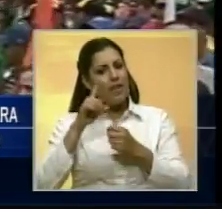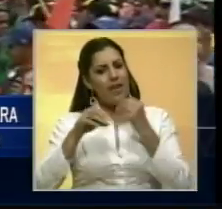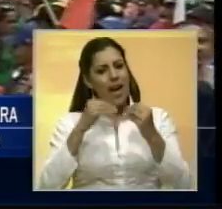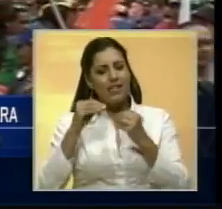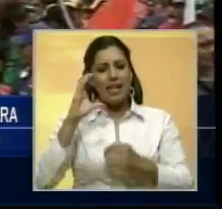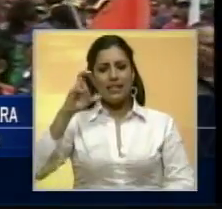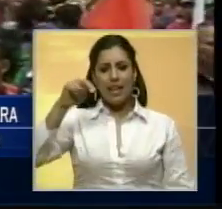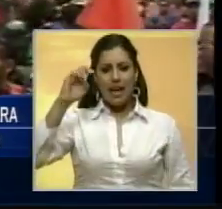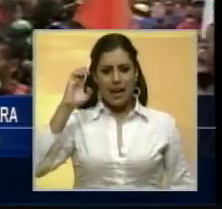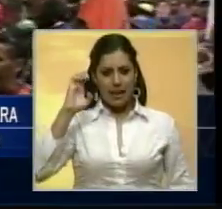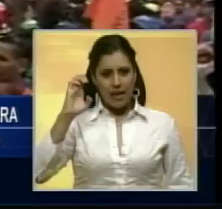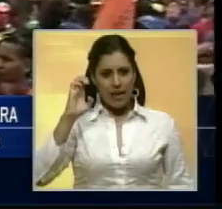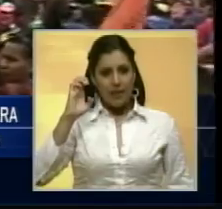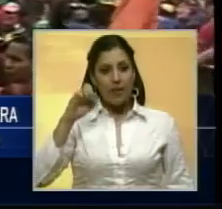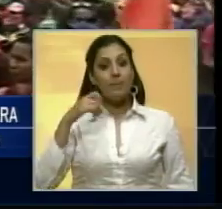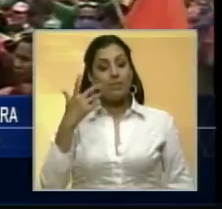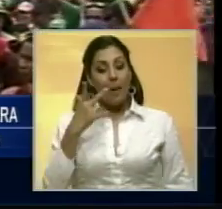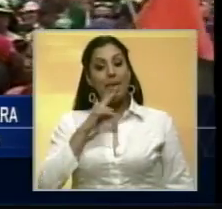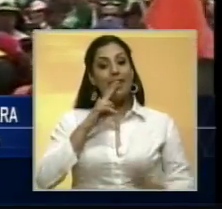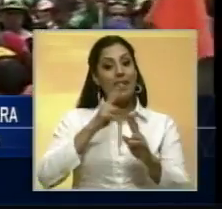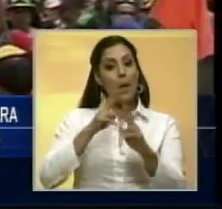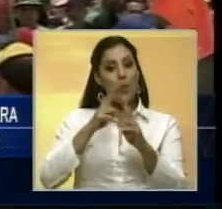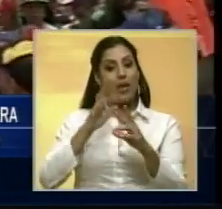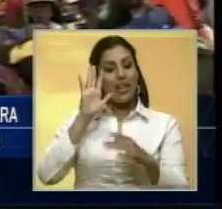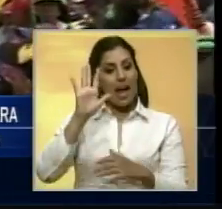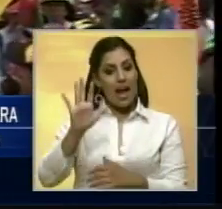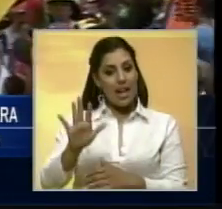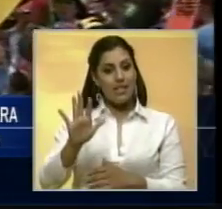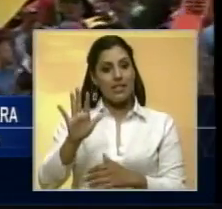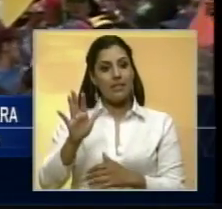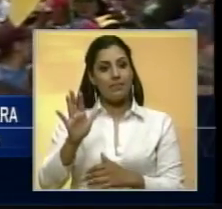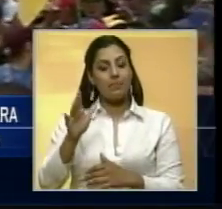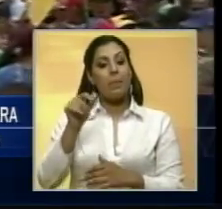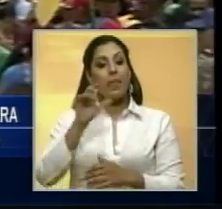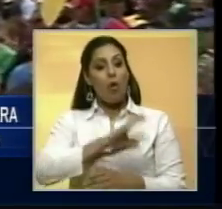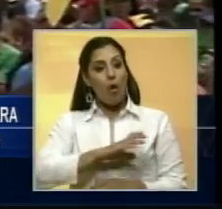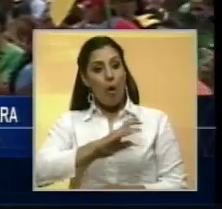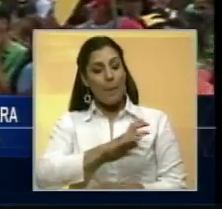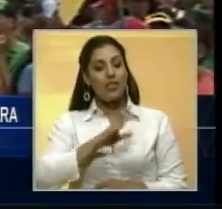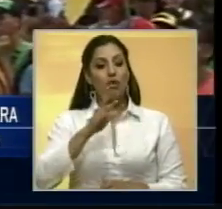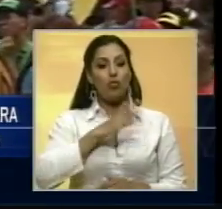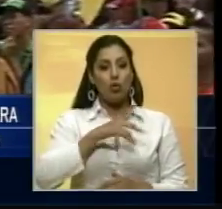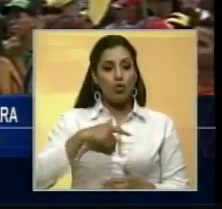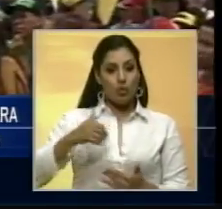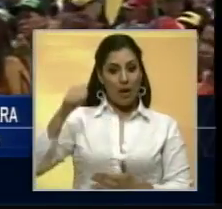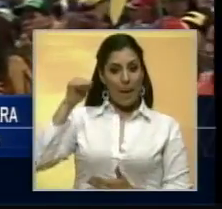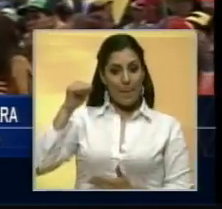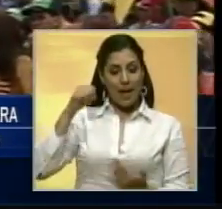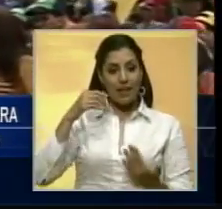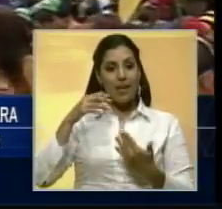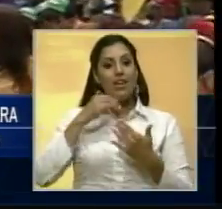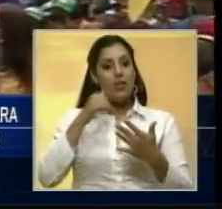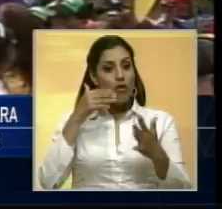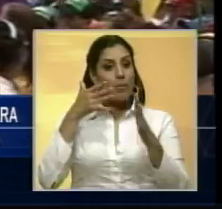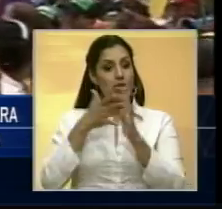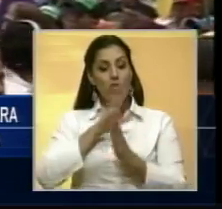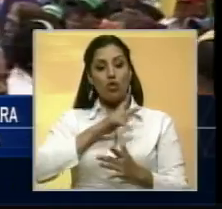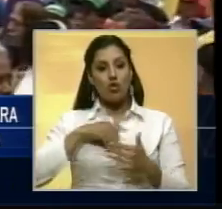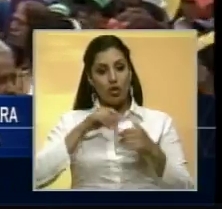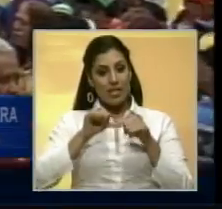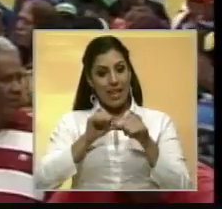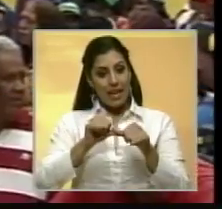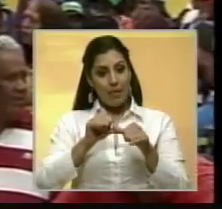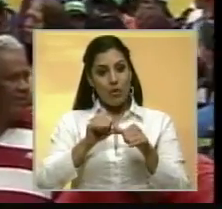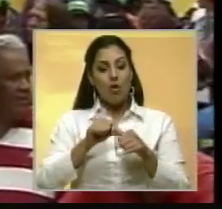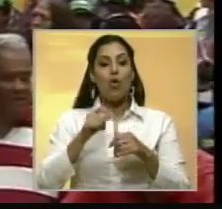el Consejo Nacional Electoral, en respaldo a la actuación de este ente policial que está a nuestras espaldas. Esta es la información que manejamos a esta